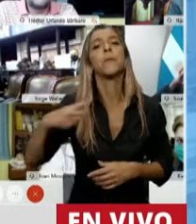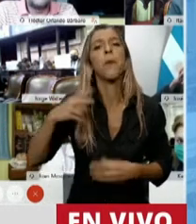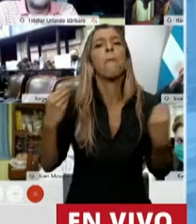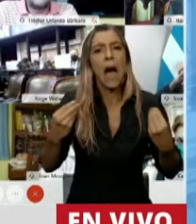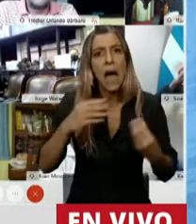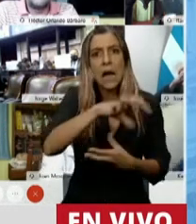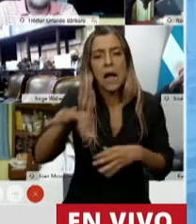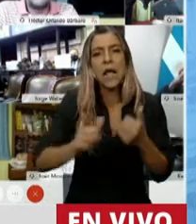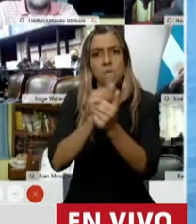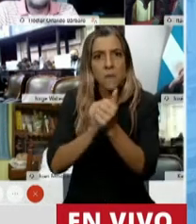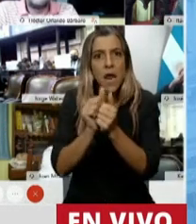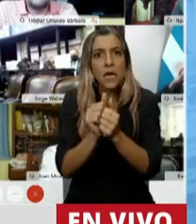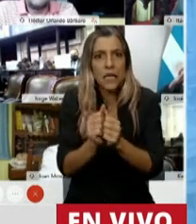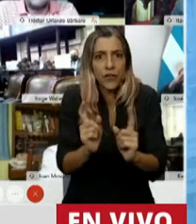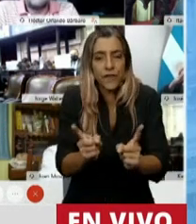empresas.